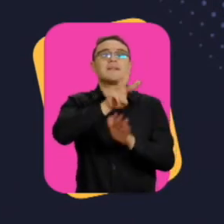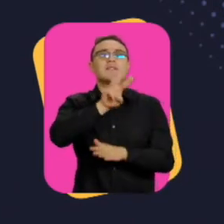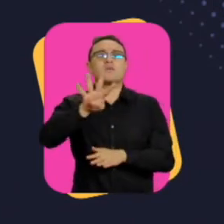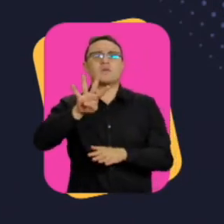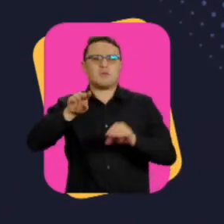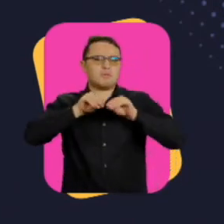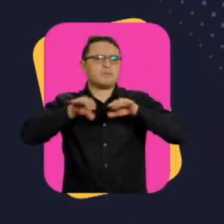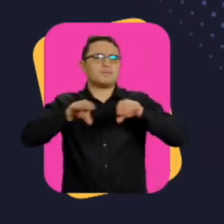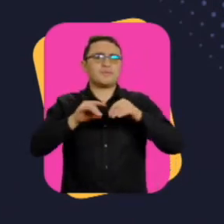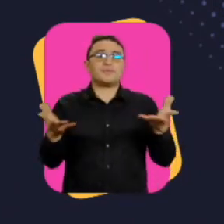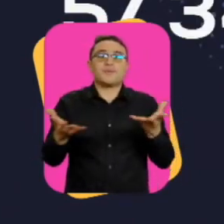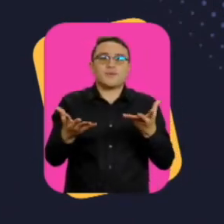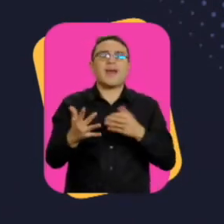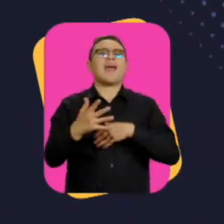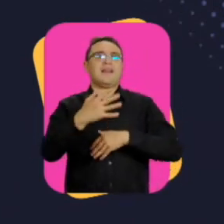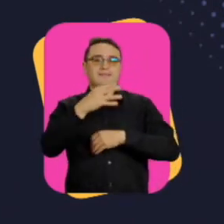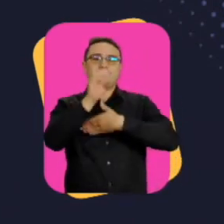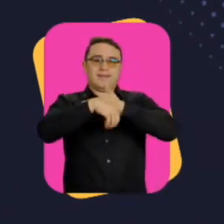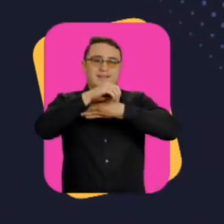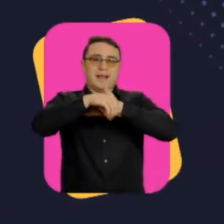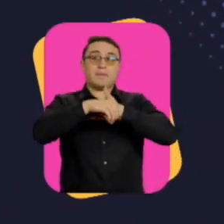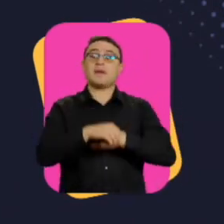57.344 en Instagram y